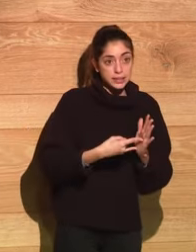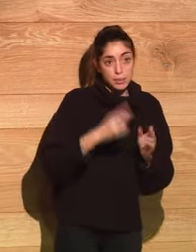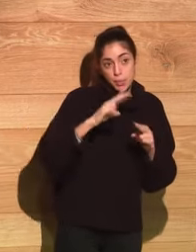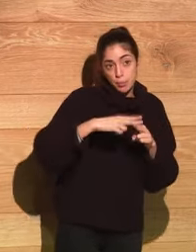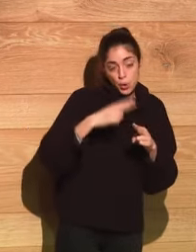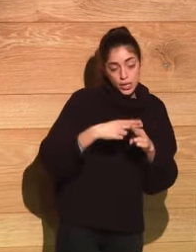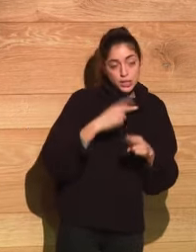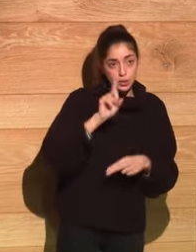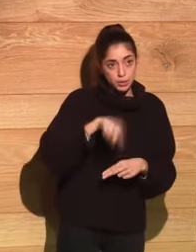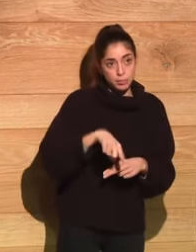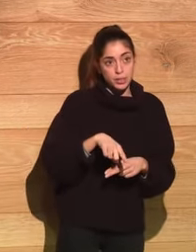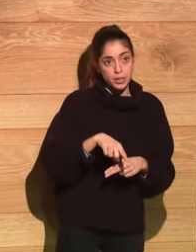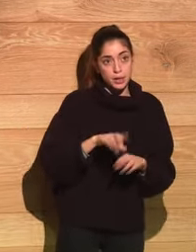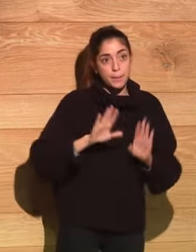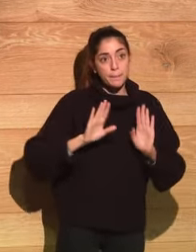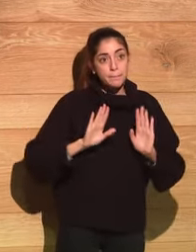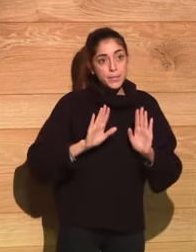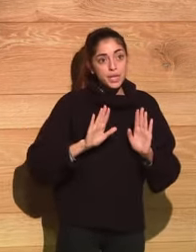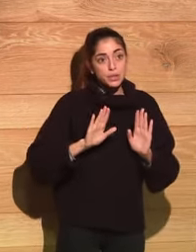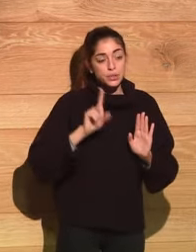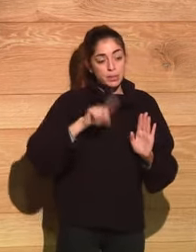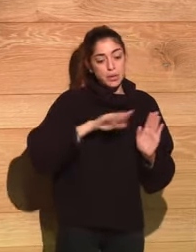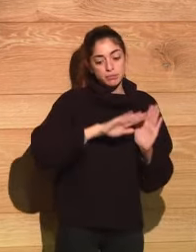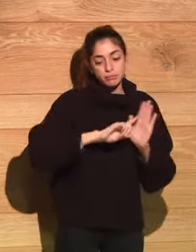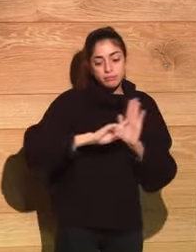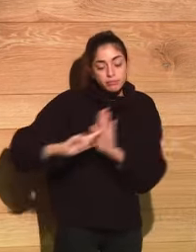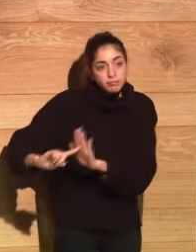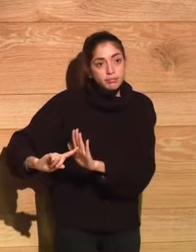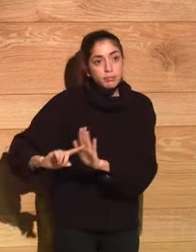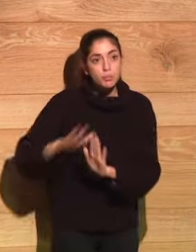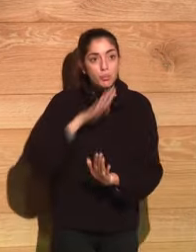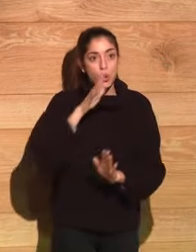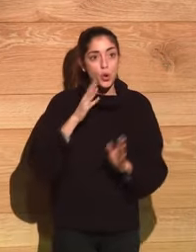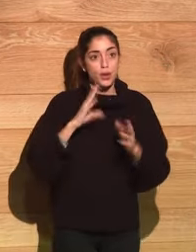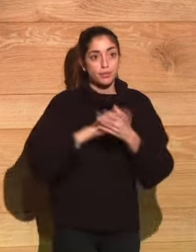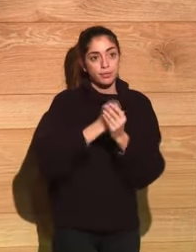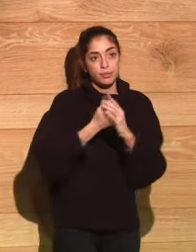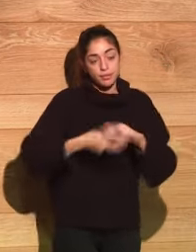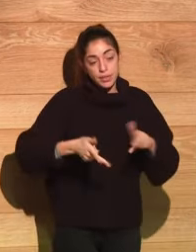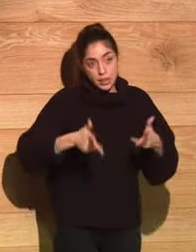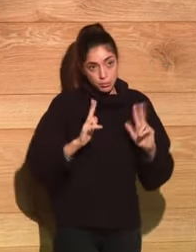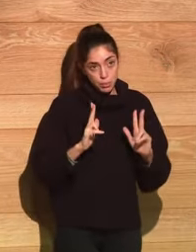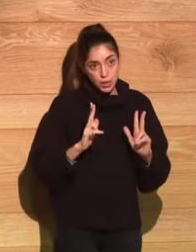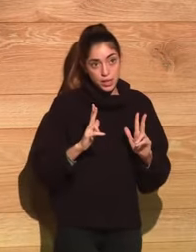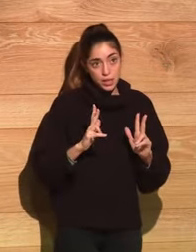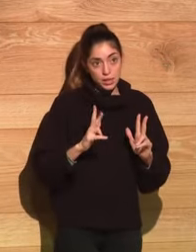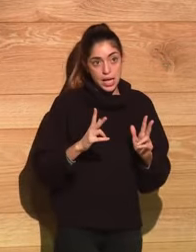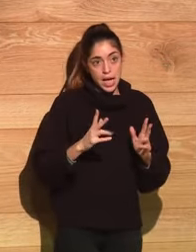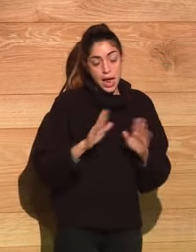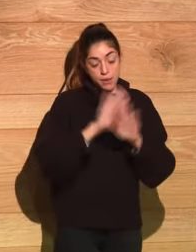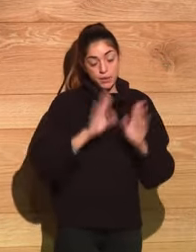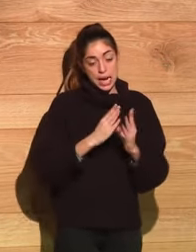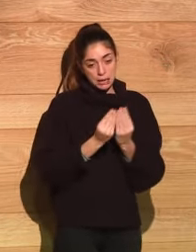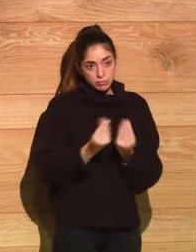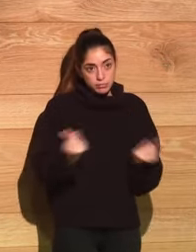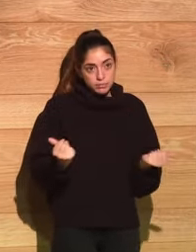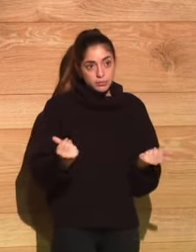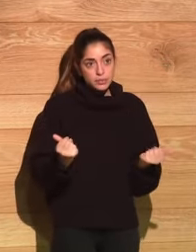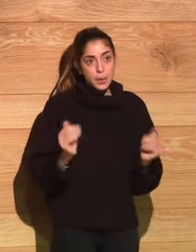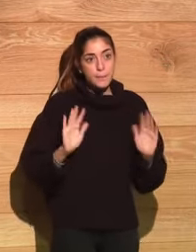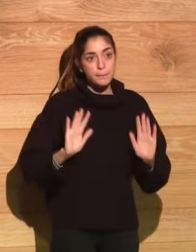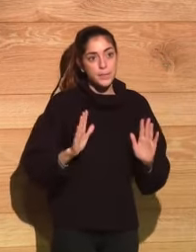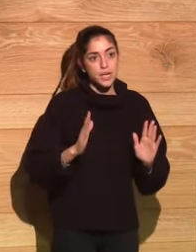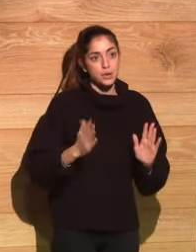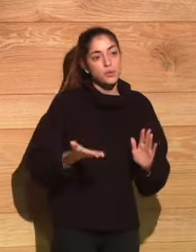político, y fueron después obviados también por la democracia, fueron desapareciendo poco a poco. Pero eran muy grandes. Es decir, yo siempre